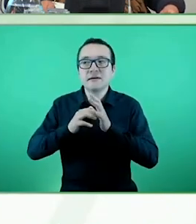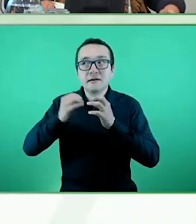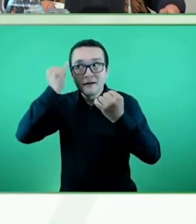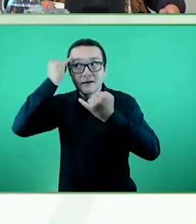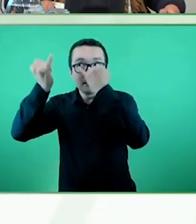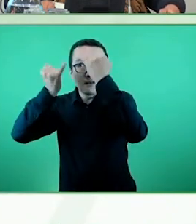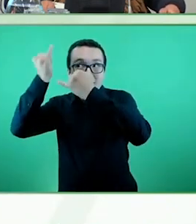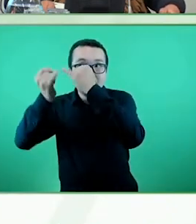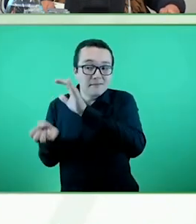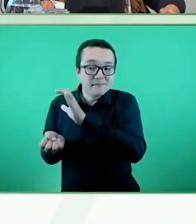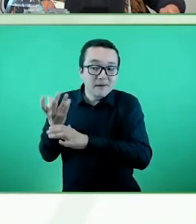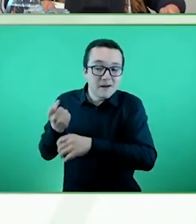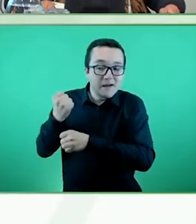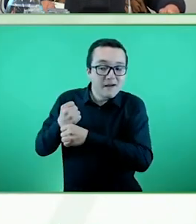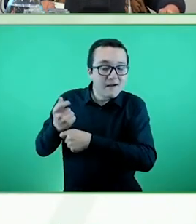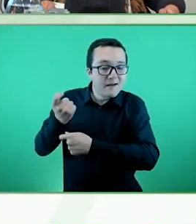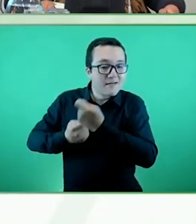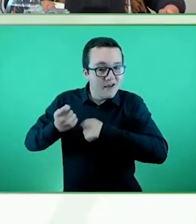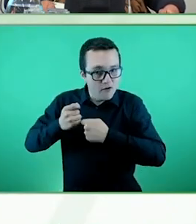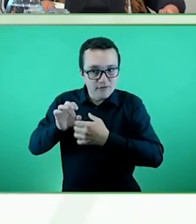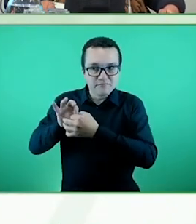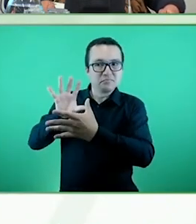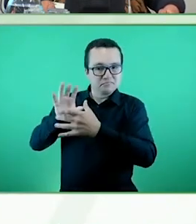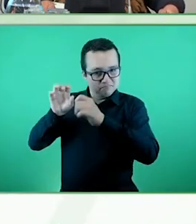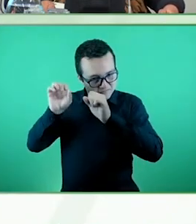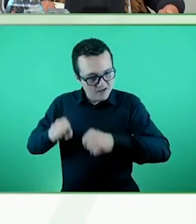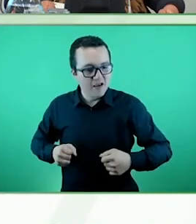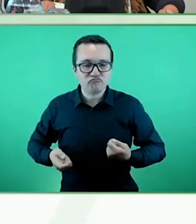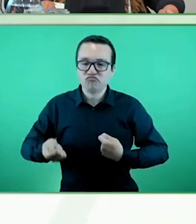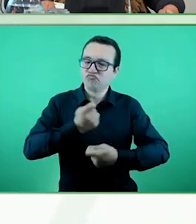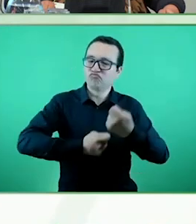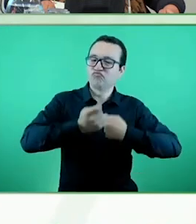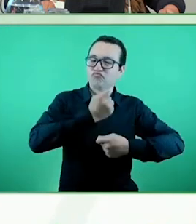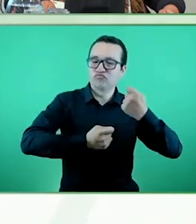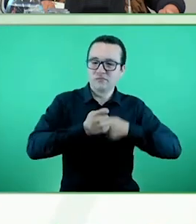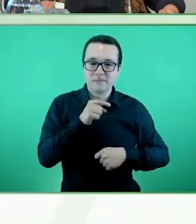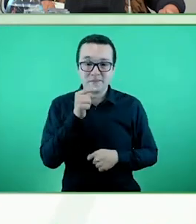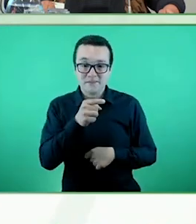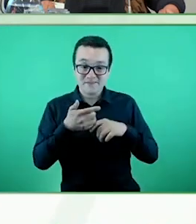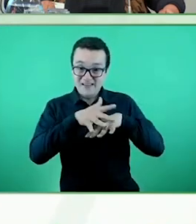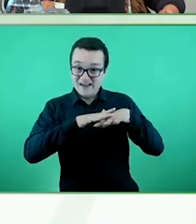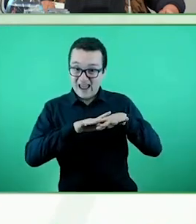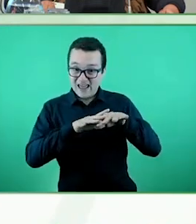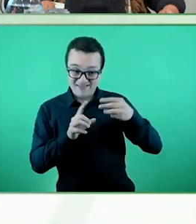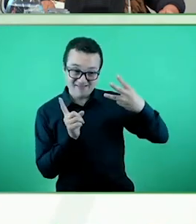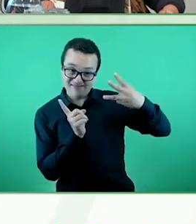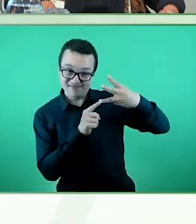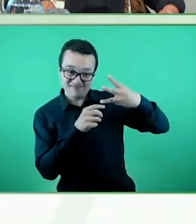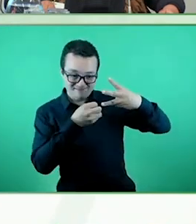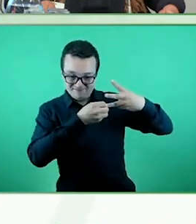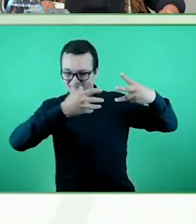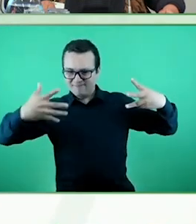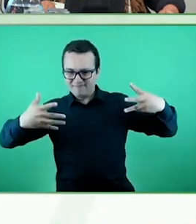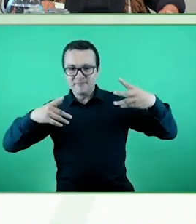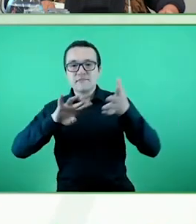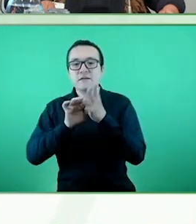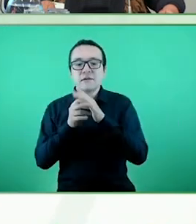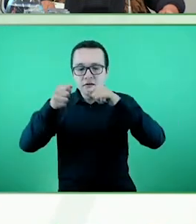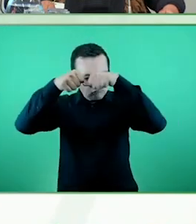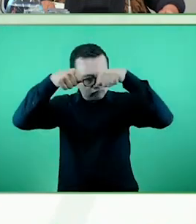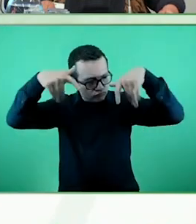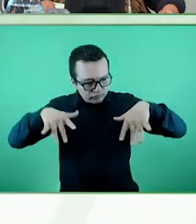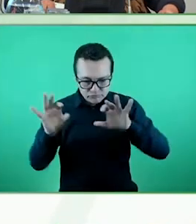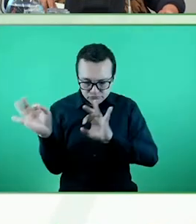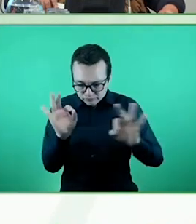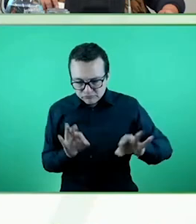Y bien, este programa Red es un sistema de apoyo a personas con discapacidad y sus familias